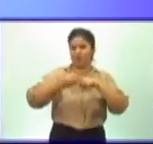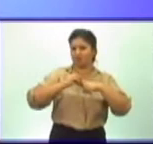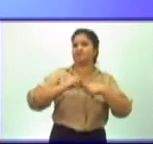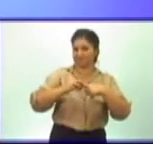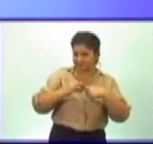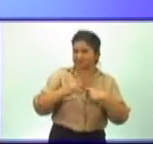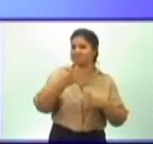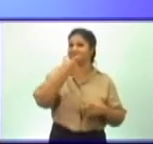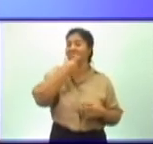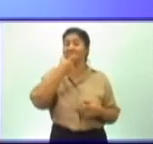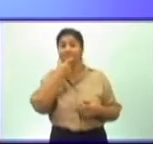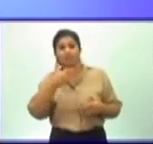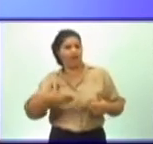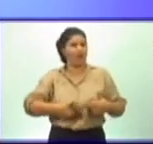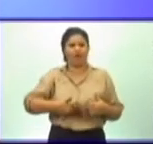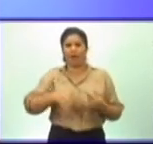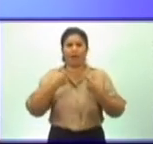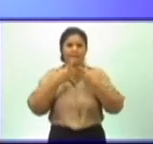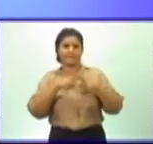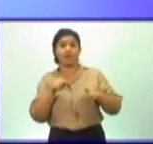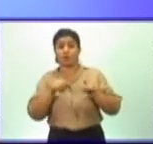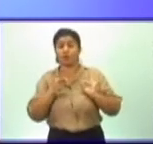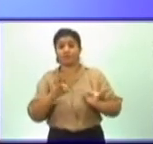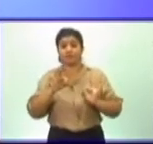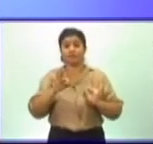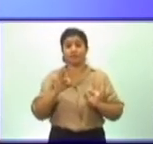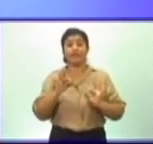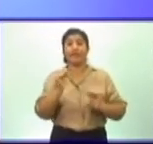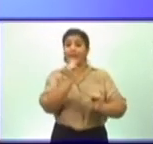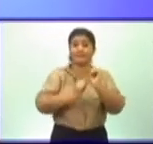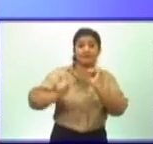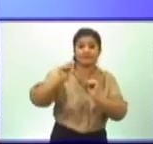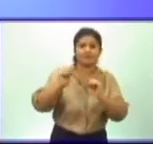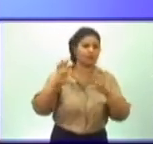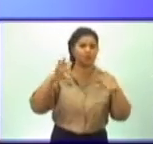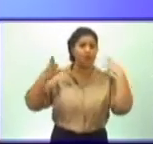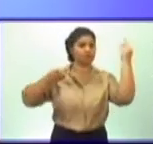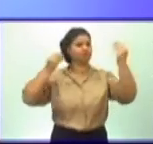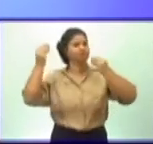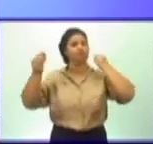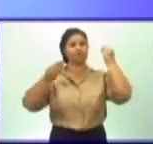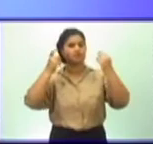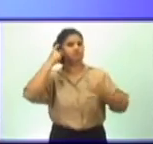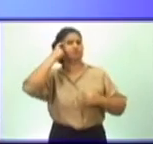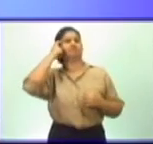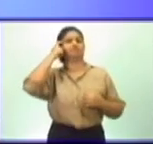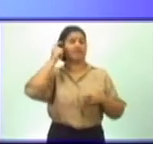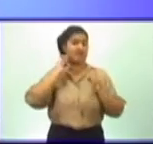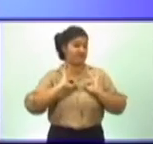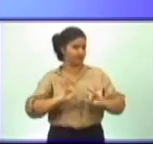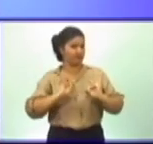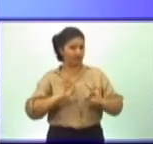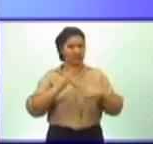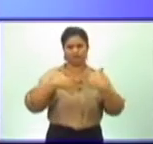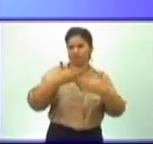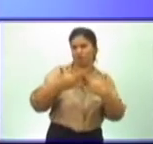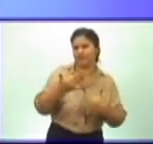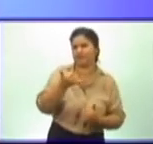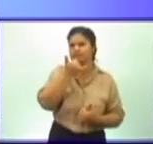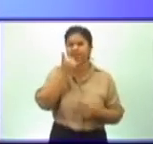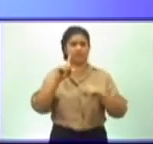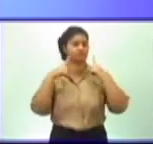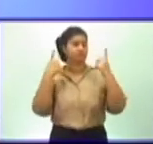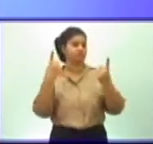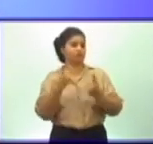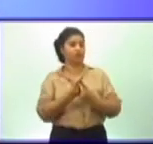valores que transmite esta obra. Les recuerdo que les dejé una actividad también que ustedes van a realizar de forma independiente, donde ustedes van a valorar por